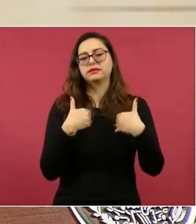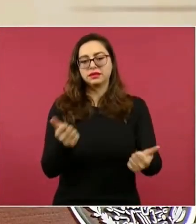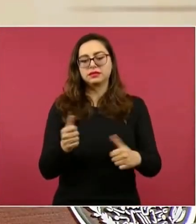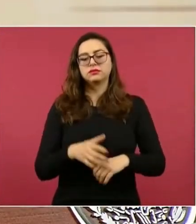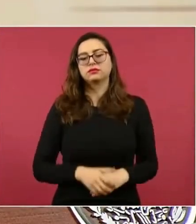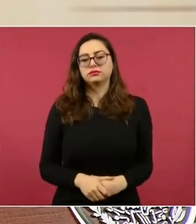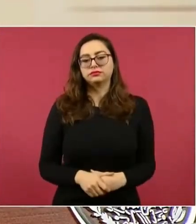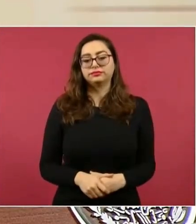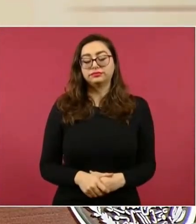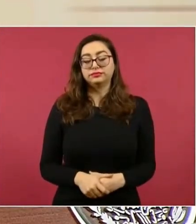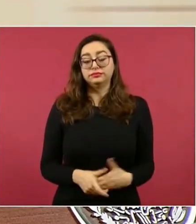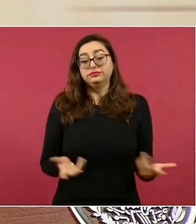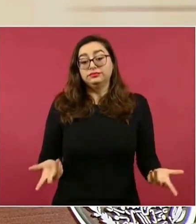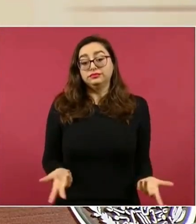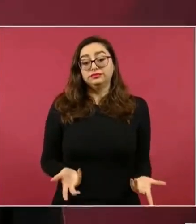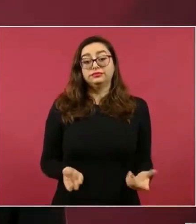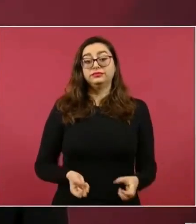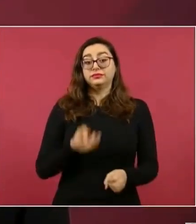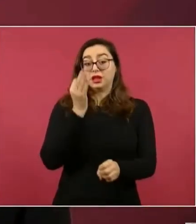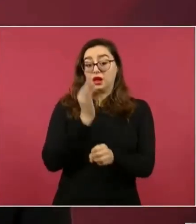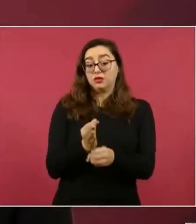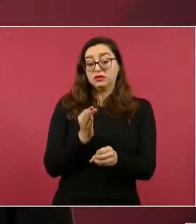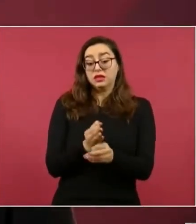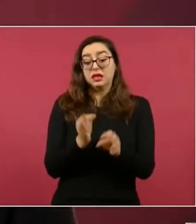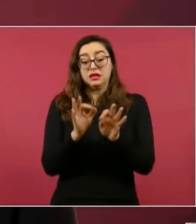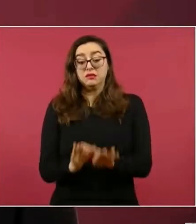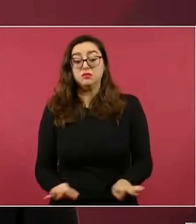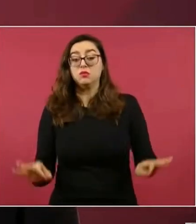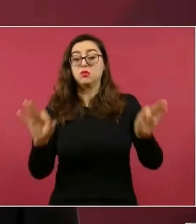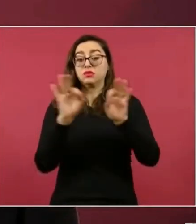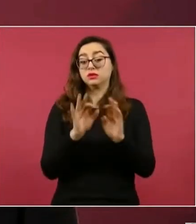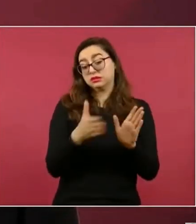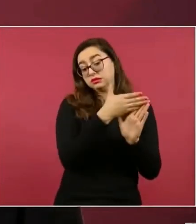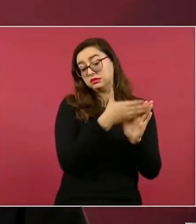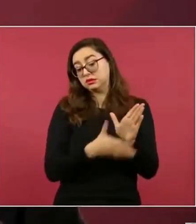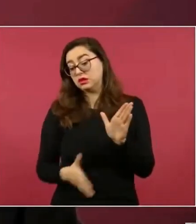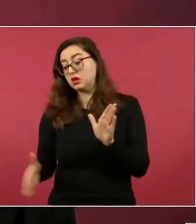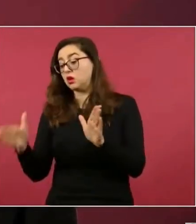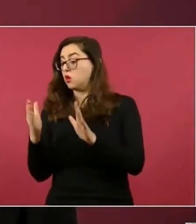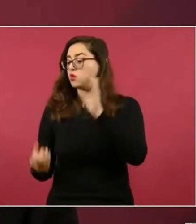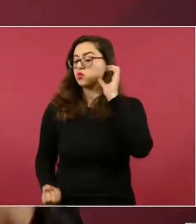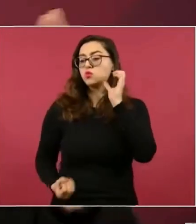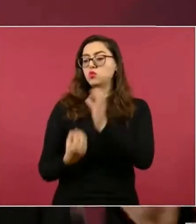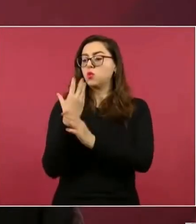del poder económico